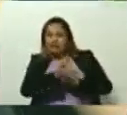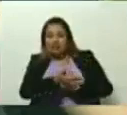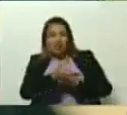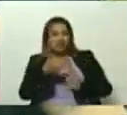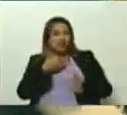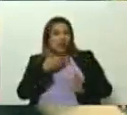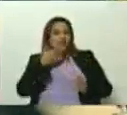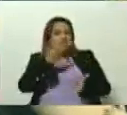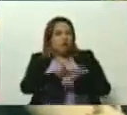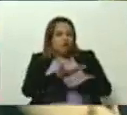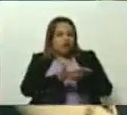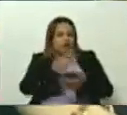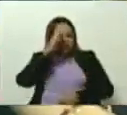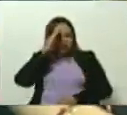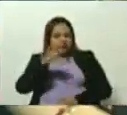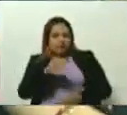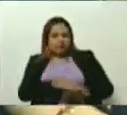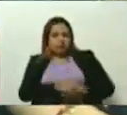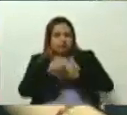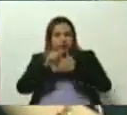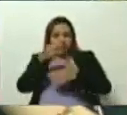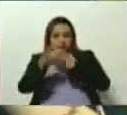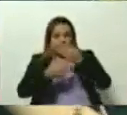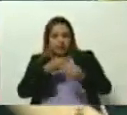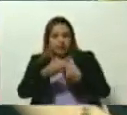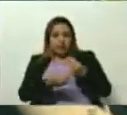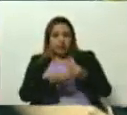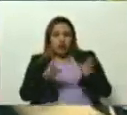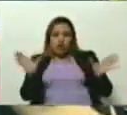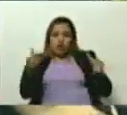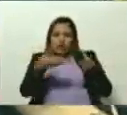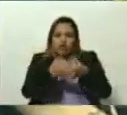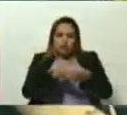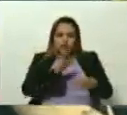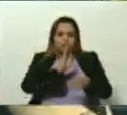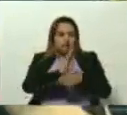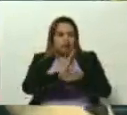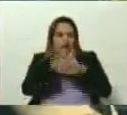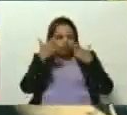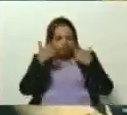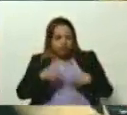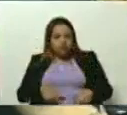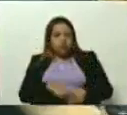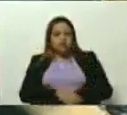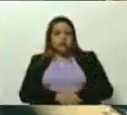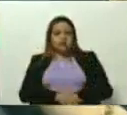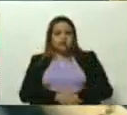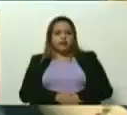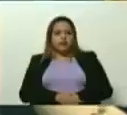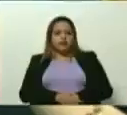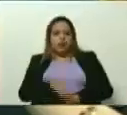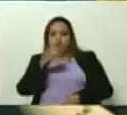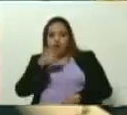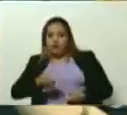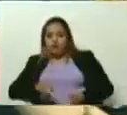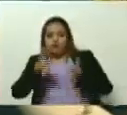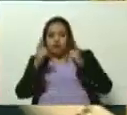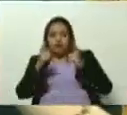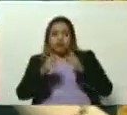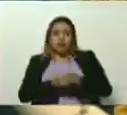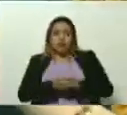le propuse a mi comandante que iba a iniciar un equipo de protección personal para evitar pues la